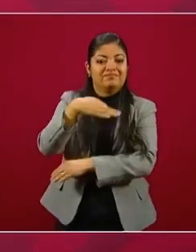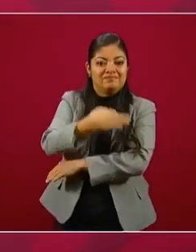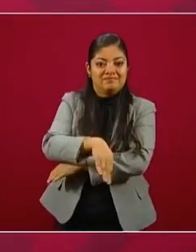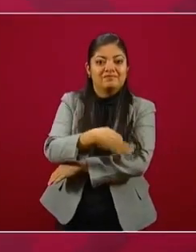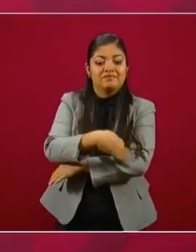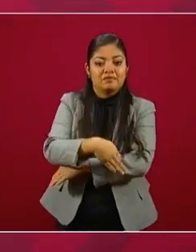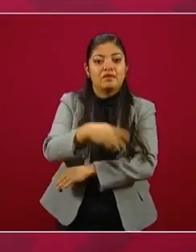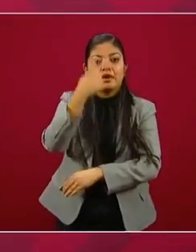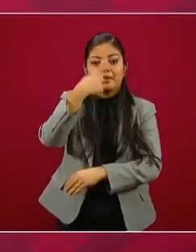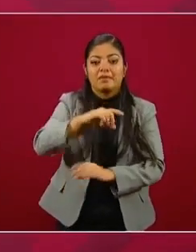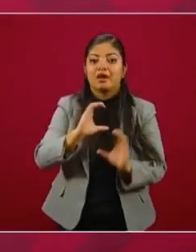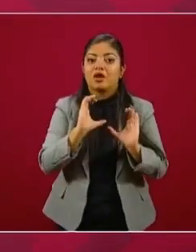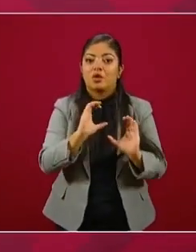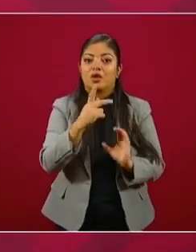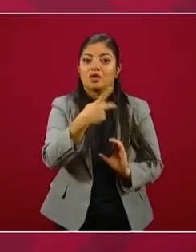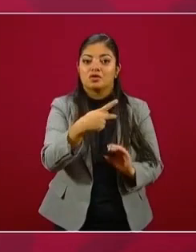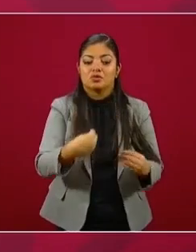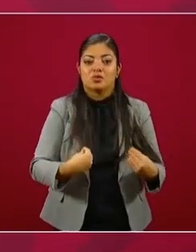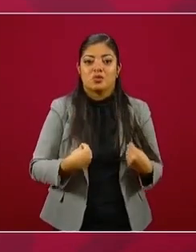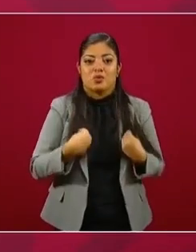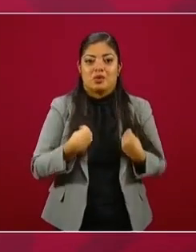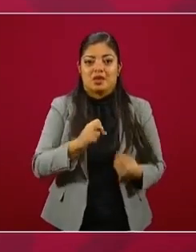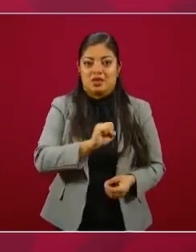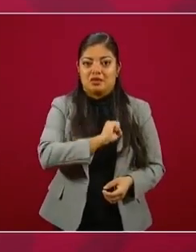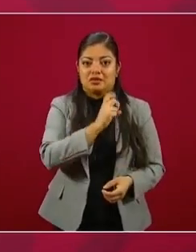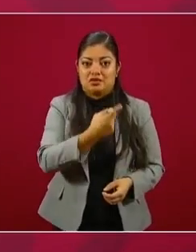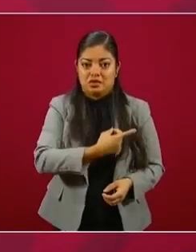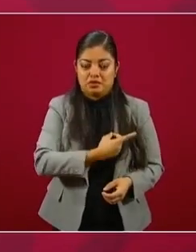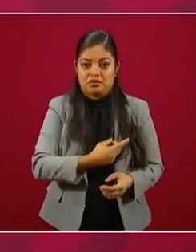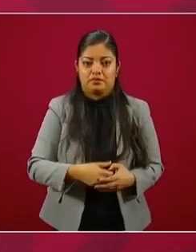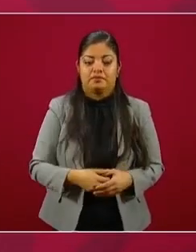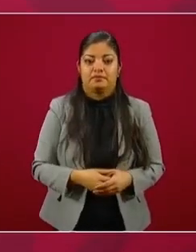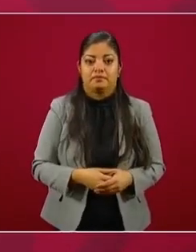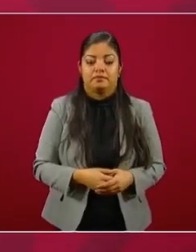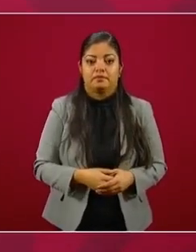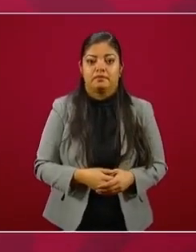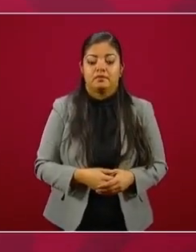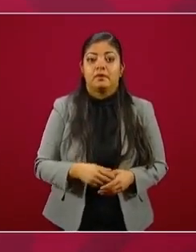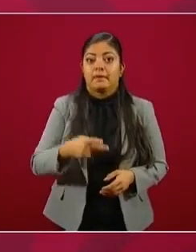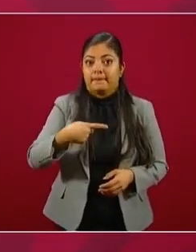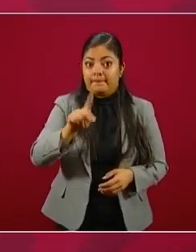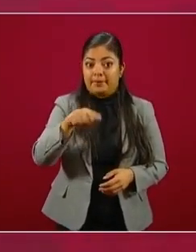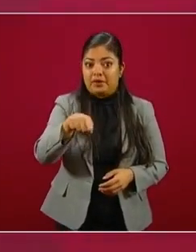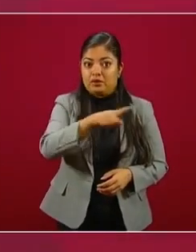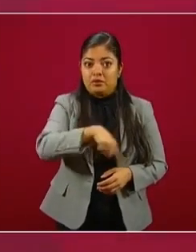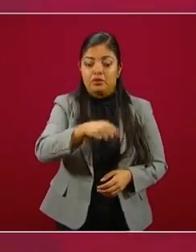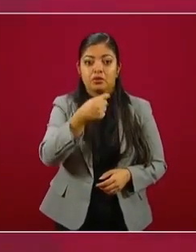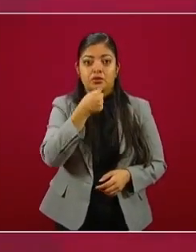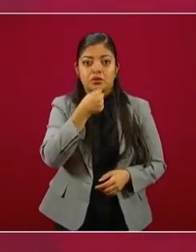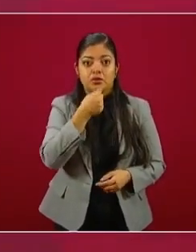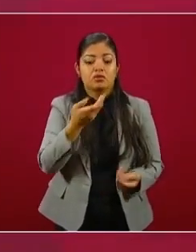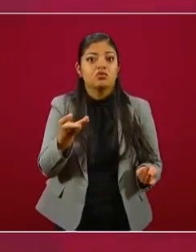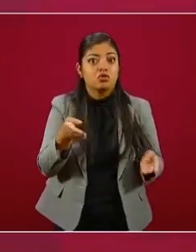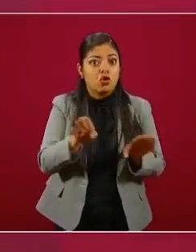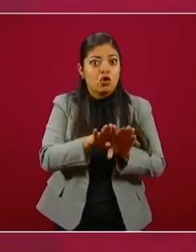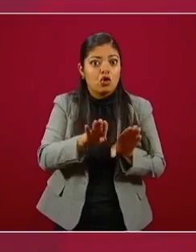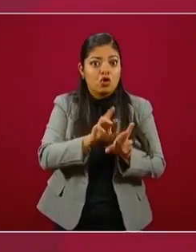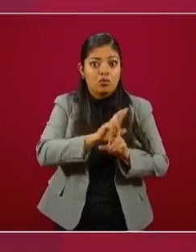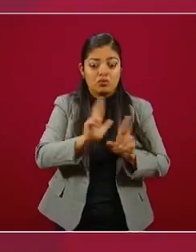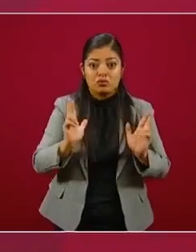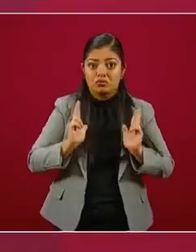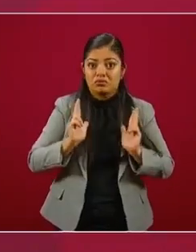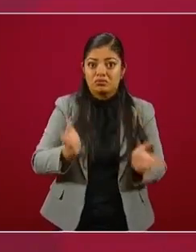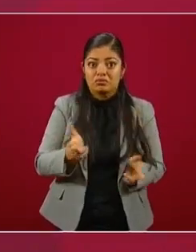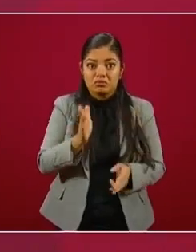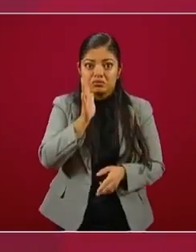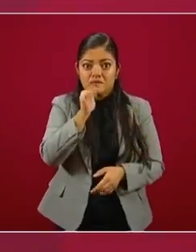su integridad y su vida. Sin embargo, esos niños no se podían quedar sin rehabilitación. Por eso nos